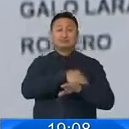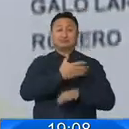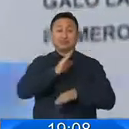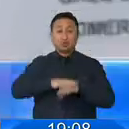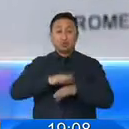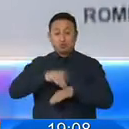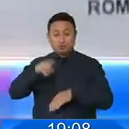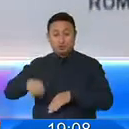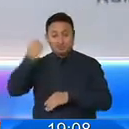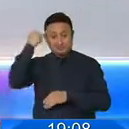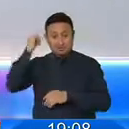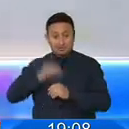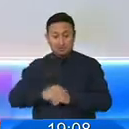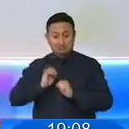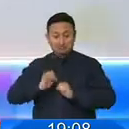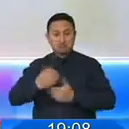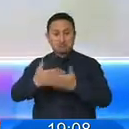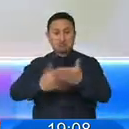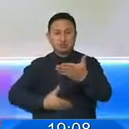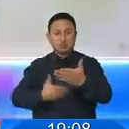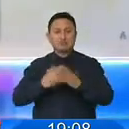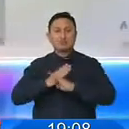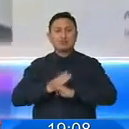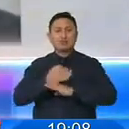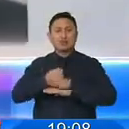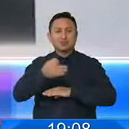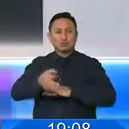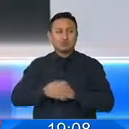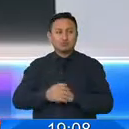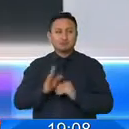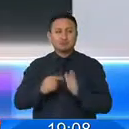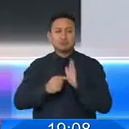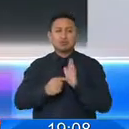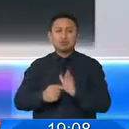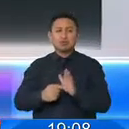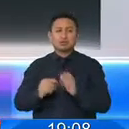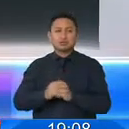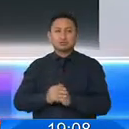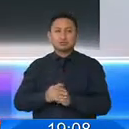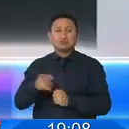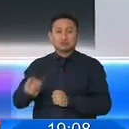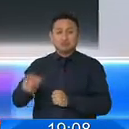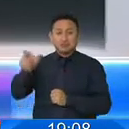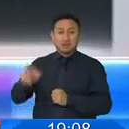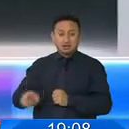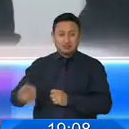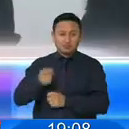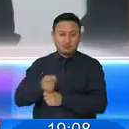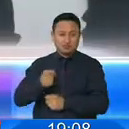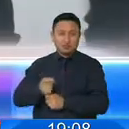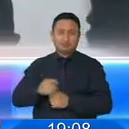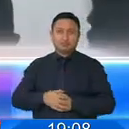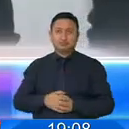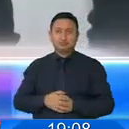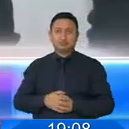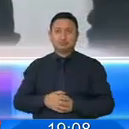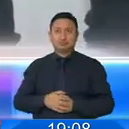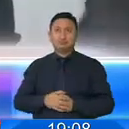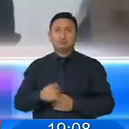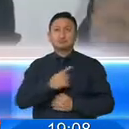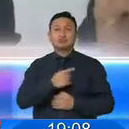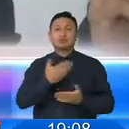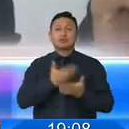presentó un informe de la Defensoría del Pueblo, donde se determinaría persecución política. Aquí están las